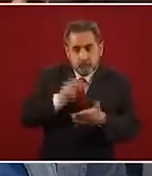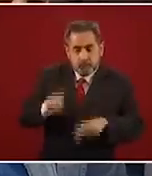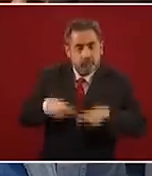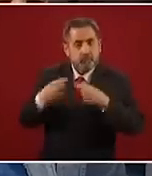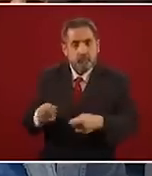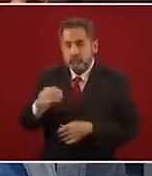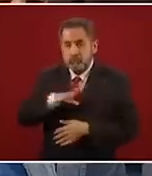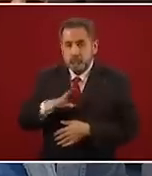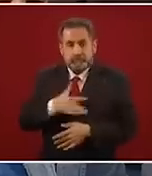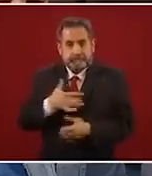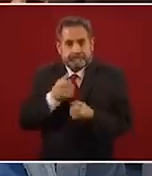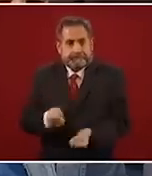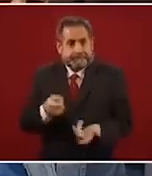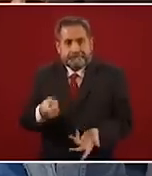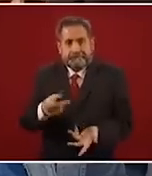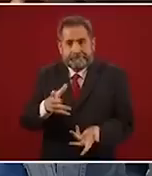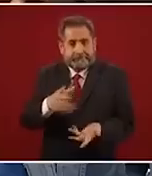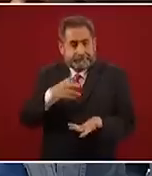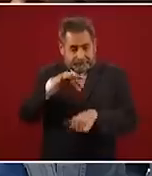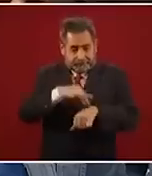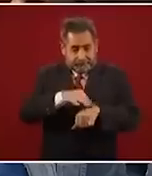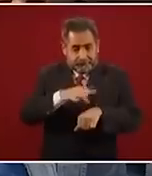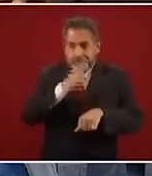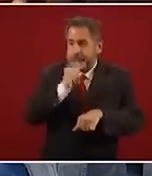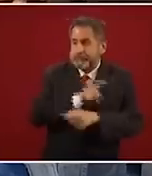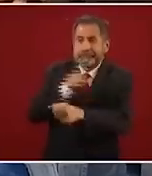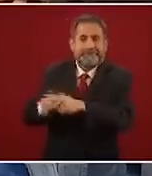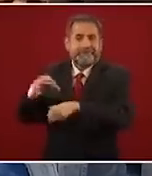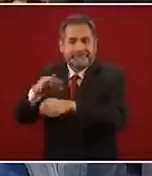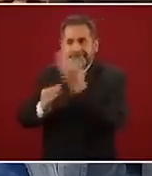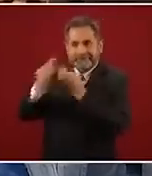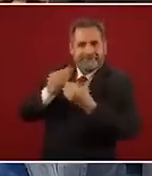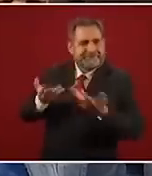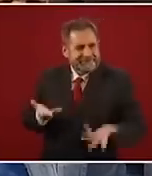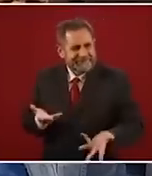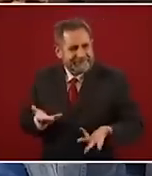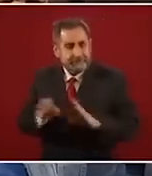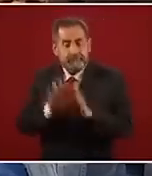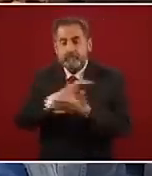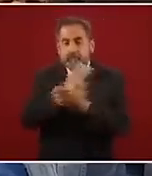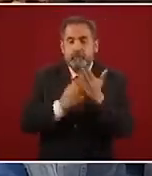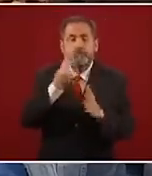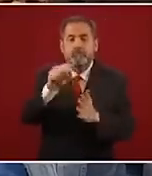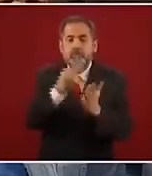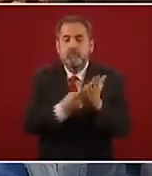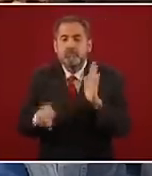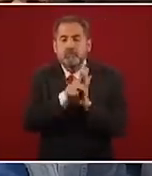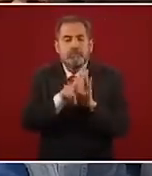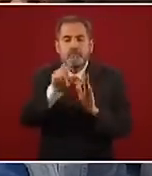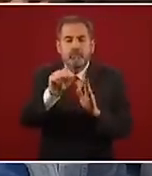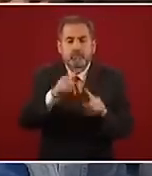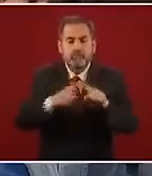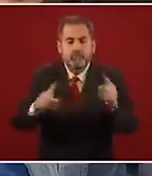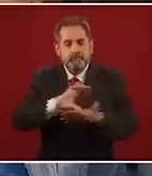los médicos no tienen servicio médico. Y entonces yo quisiera saber cuándo se firmarían los contratos, no de las bases, ni no desde las plantas,